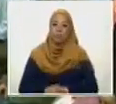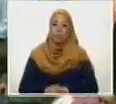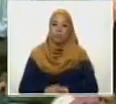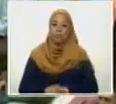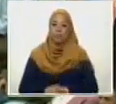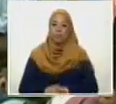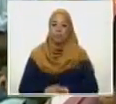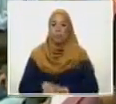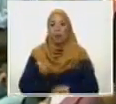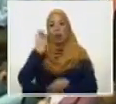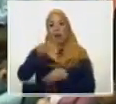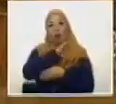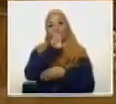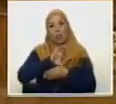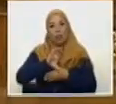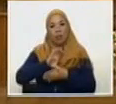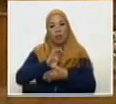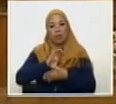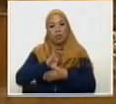Vamos a cantar.